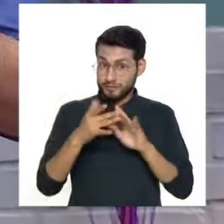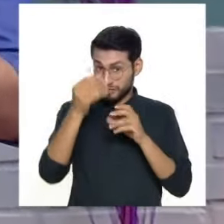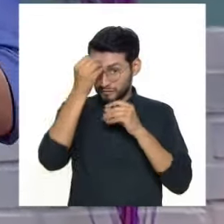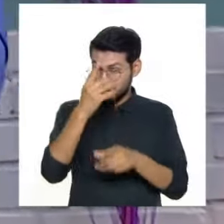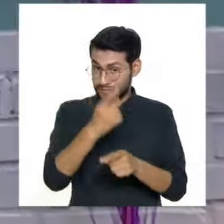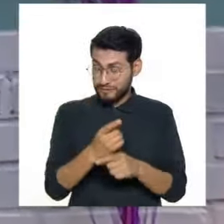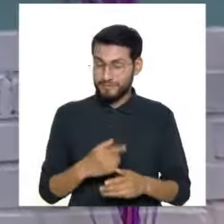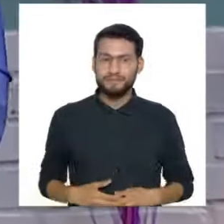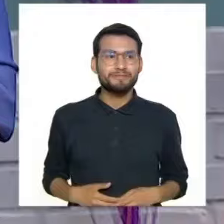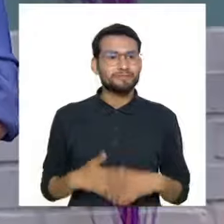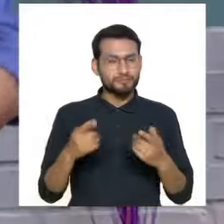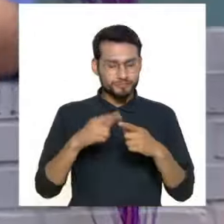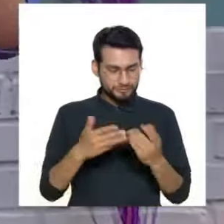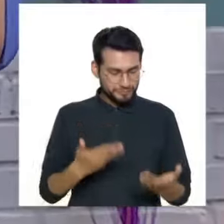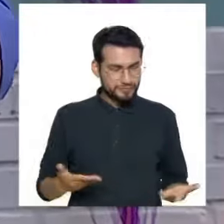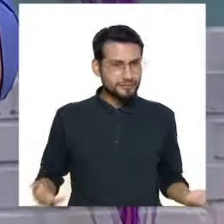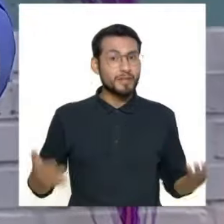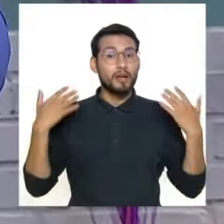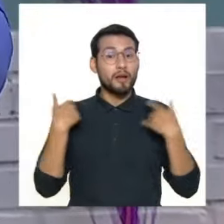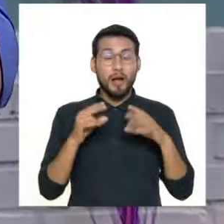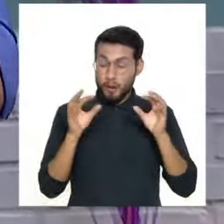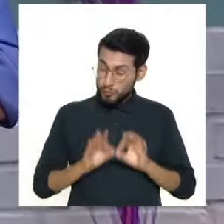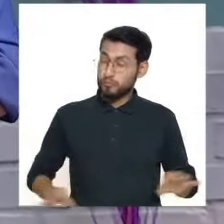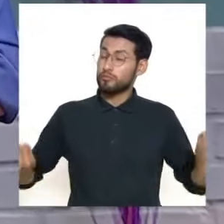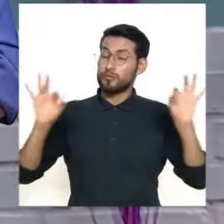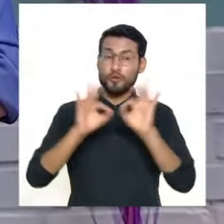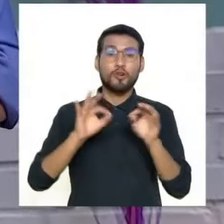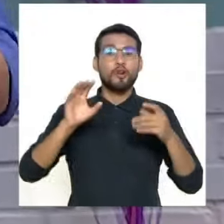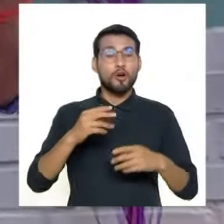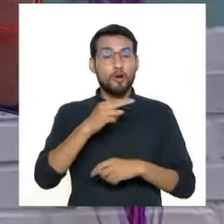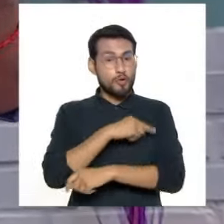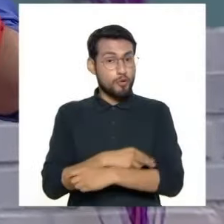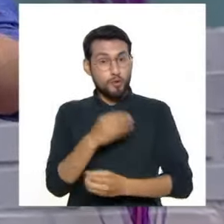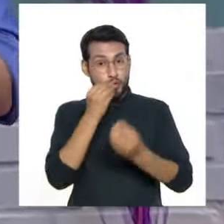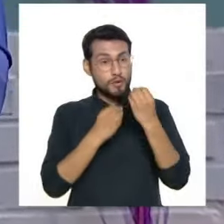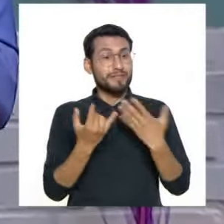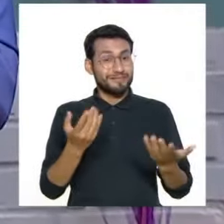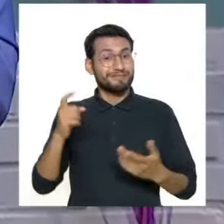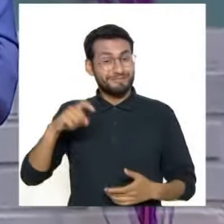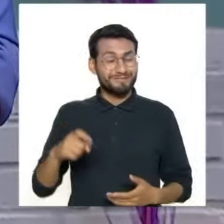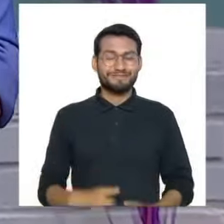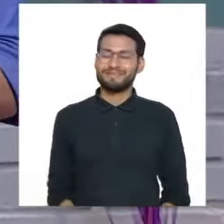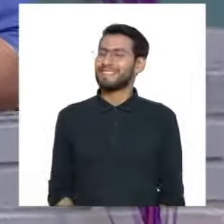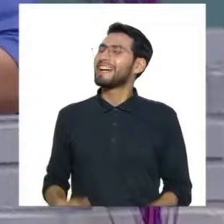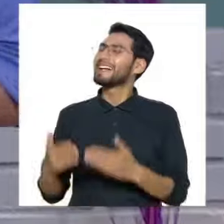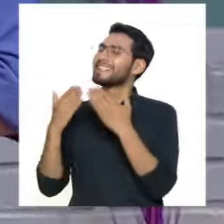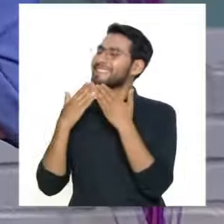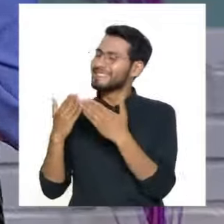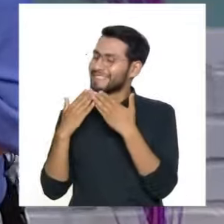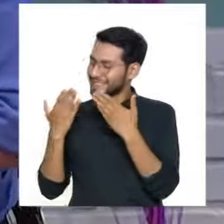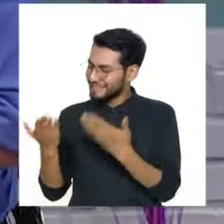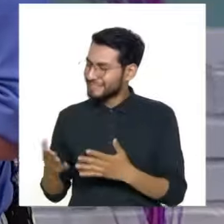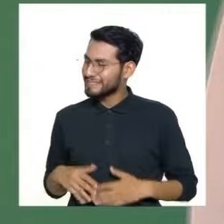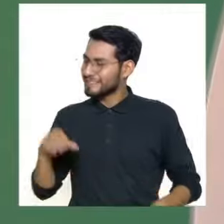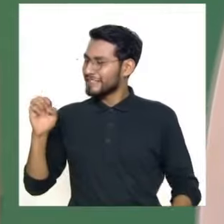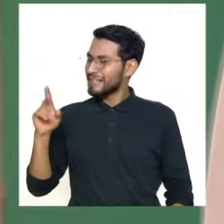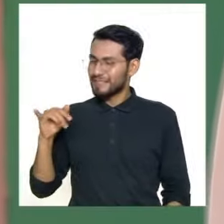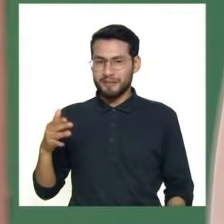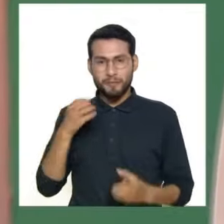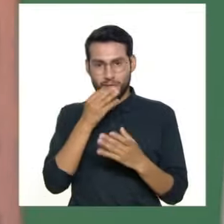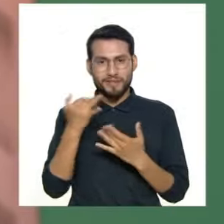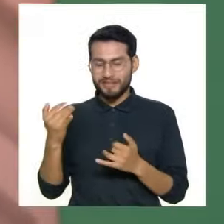información correcta productos con alto alto valor nutritivo que es lo que nosotros necesitamos Muchísimas gracias Sebastián un